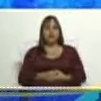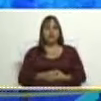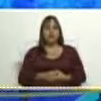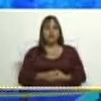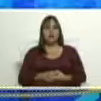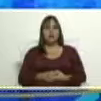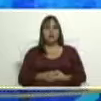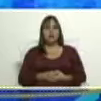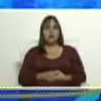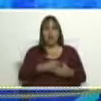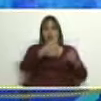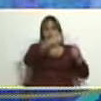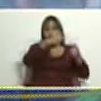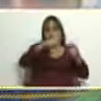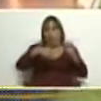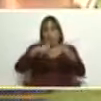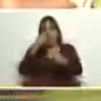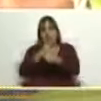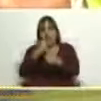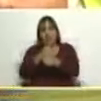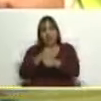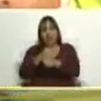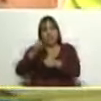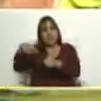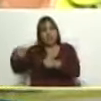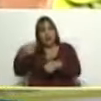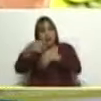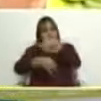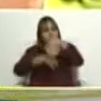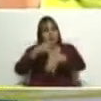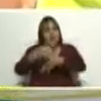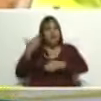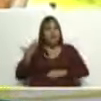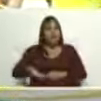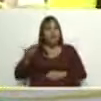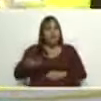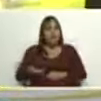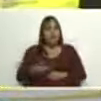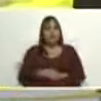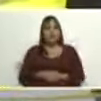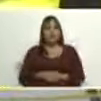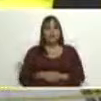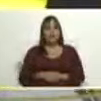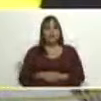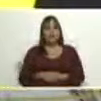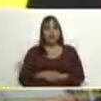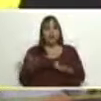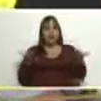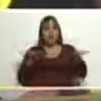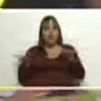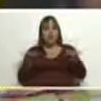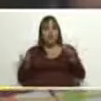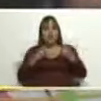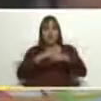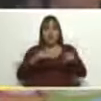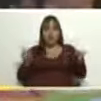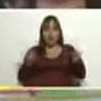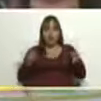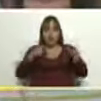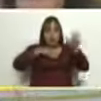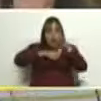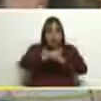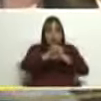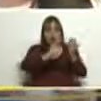Y otras acciones a explicar muy importantes que tienen que ver con los servicios públicos de las